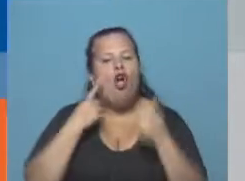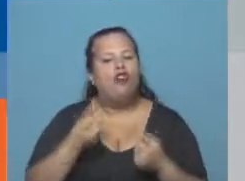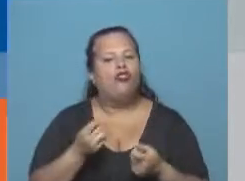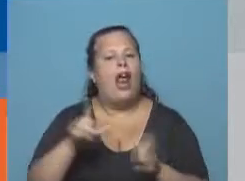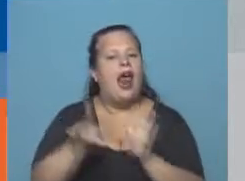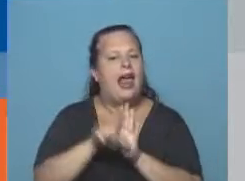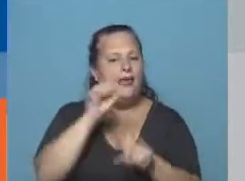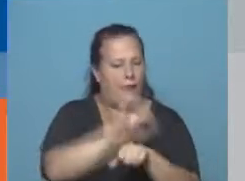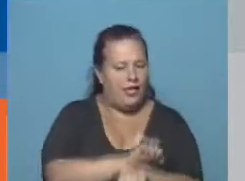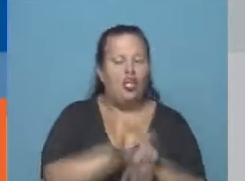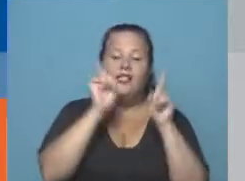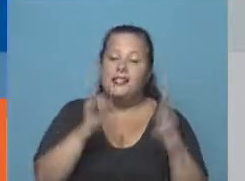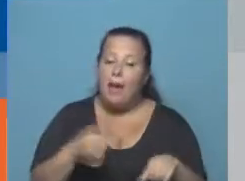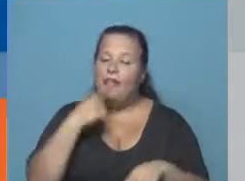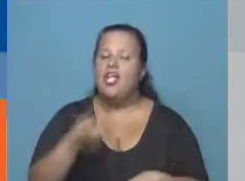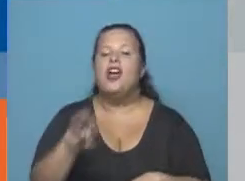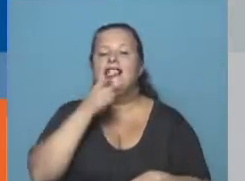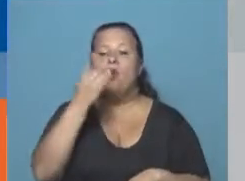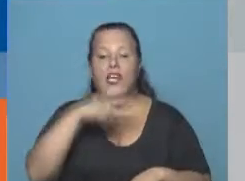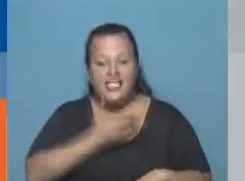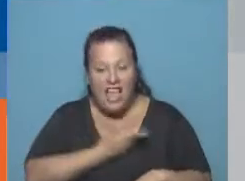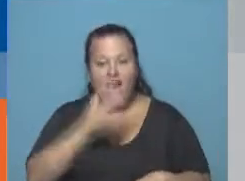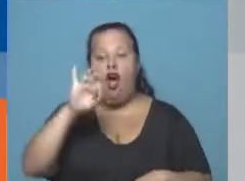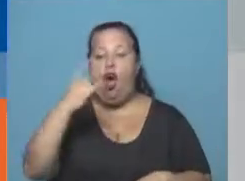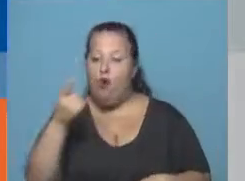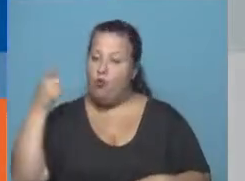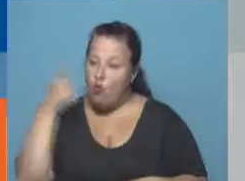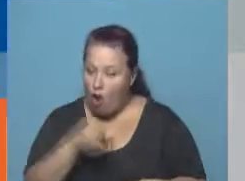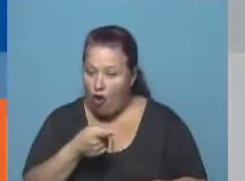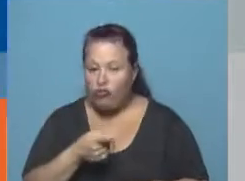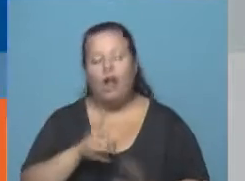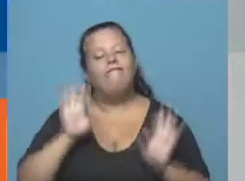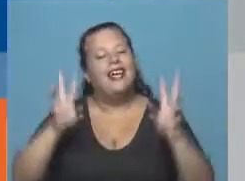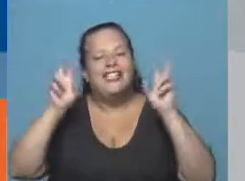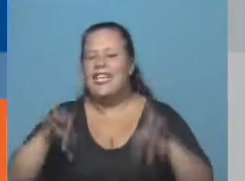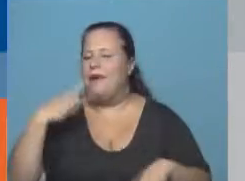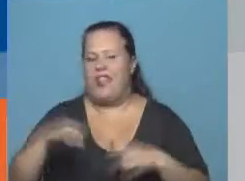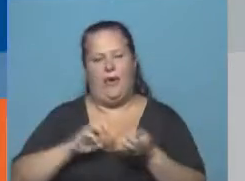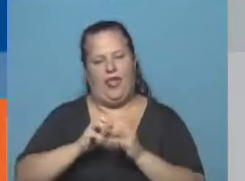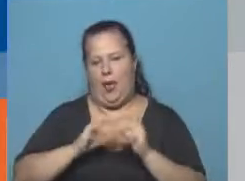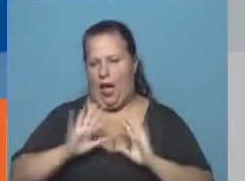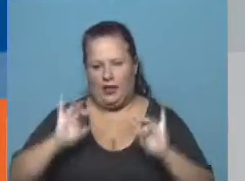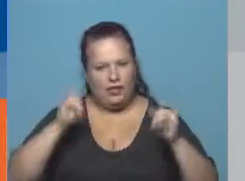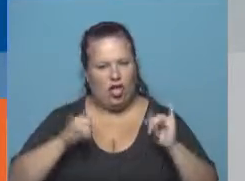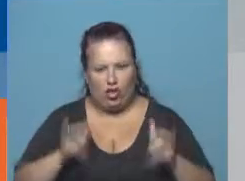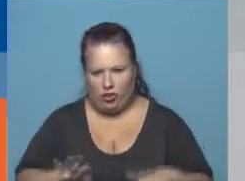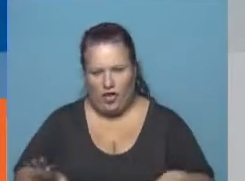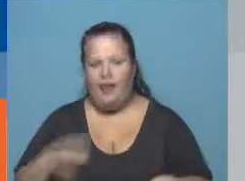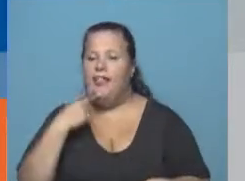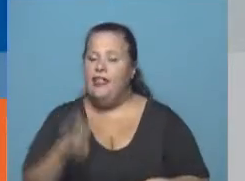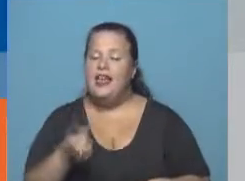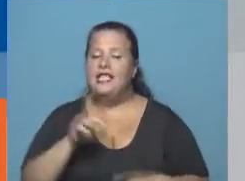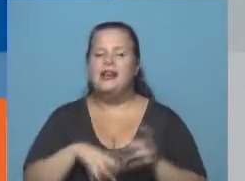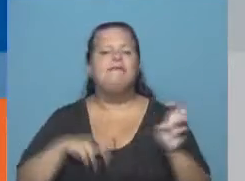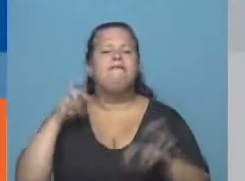régimen penal y advirtió que aunque unicef y la onu se opongan es un tema que hay que discutir además sostuvo que el